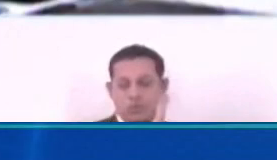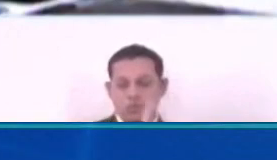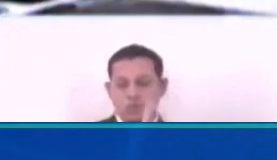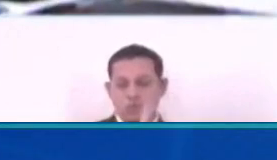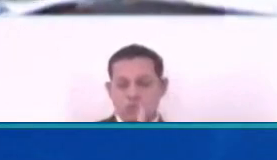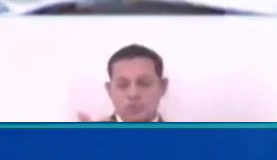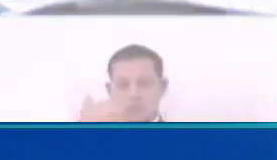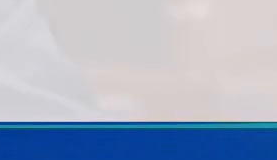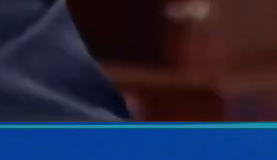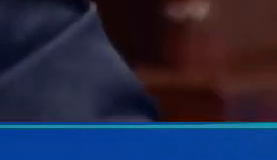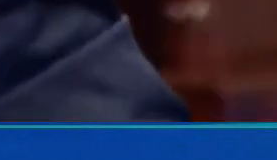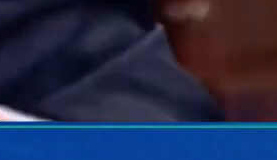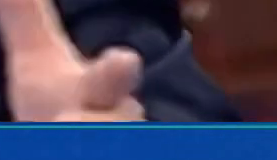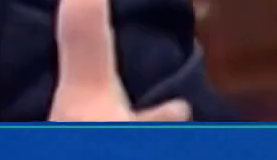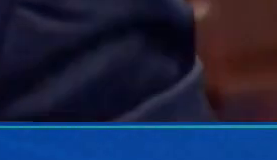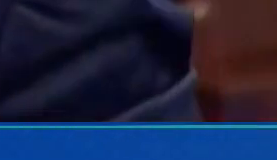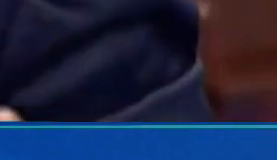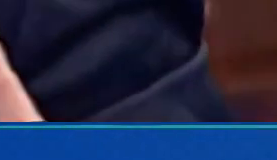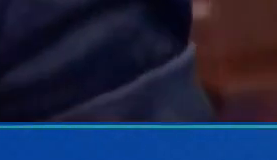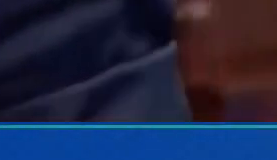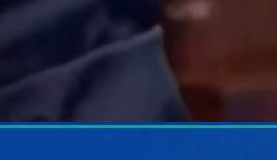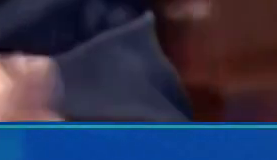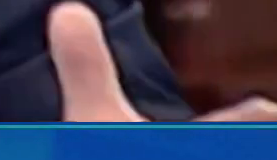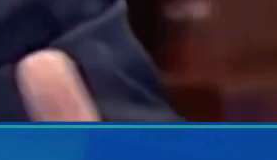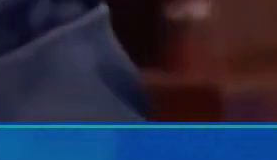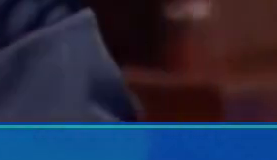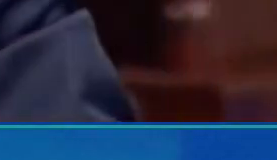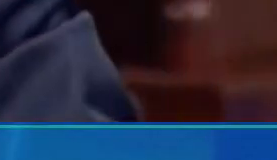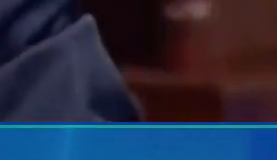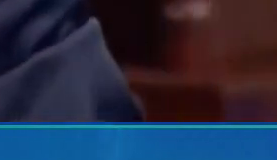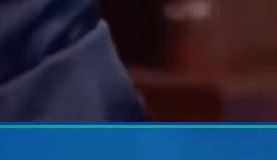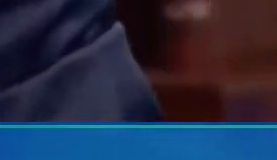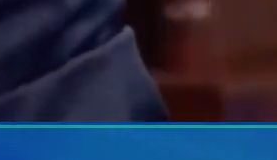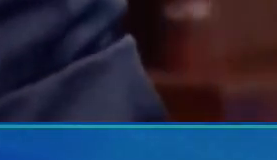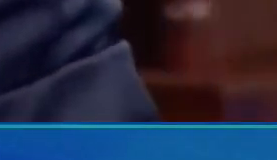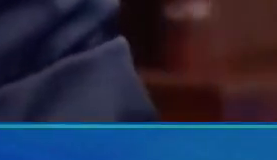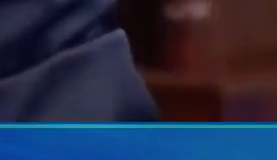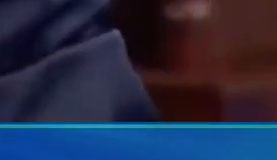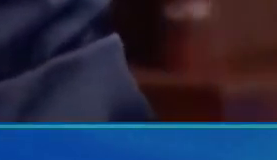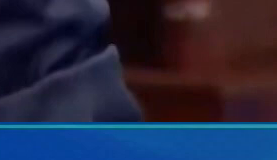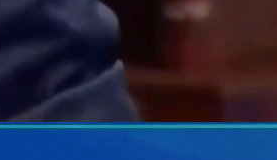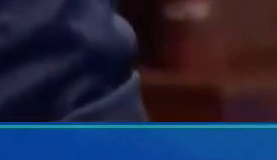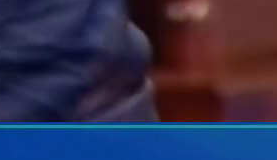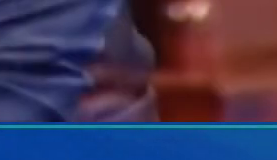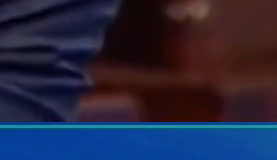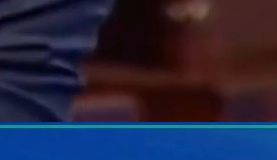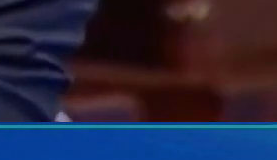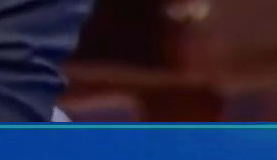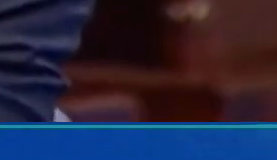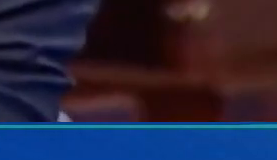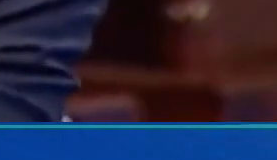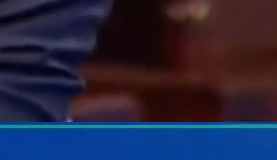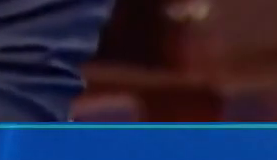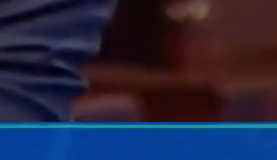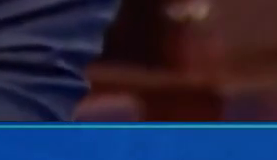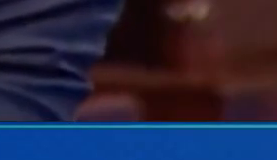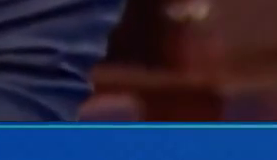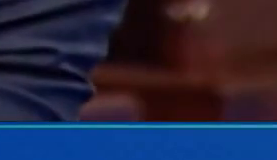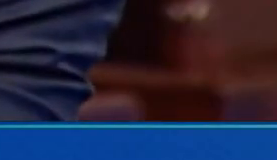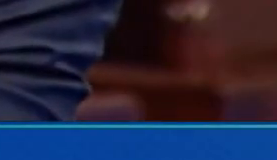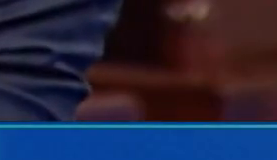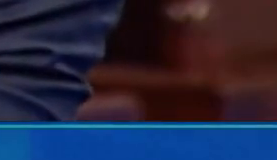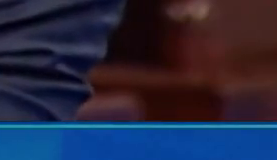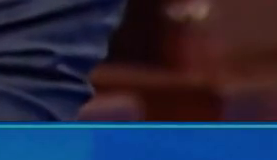el legislador es una realidad que va a ser desaforado yo lo sé aquí no hay informe